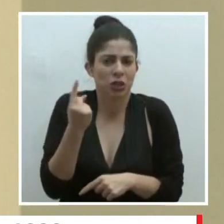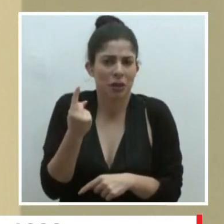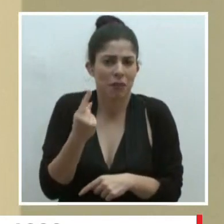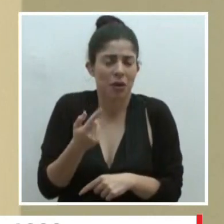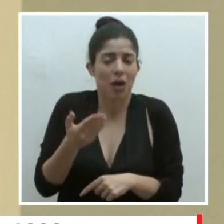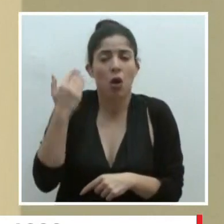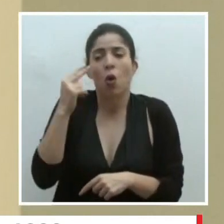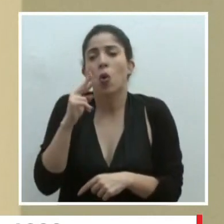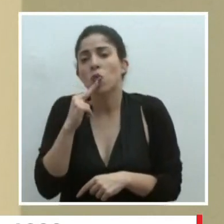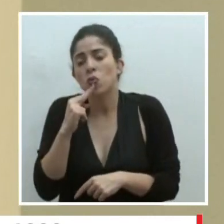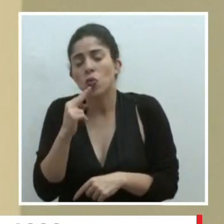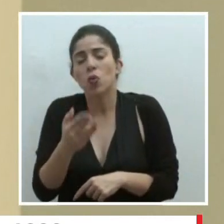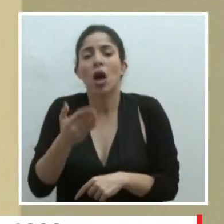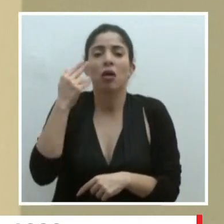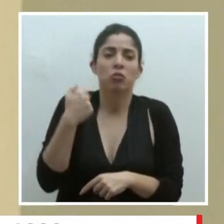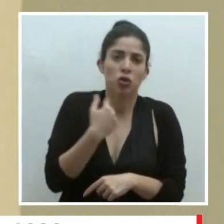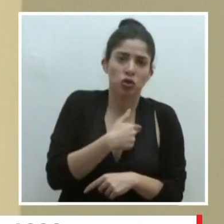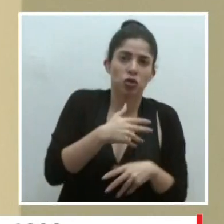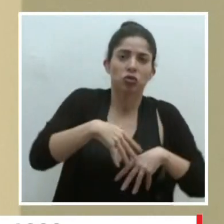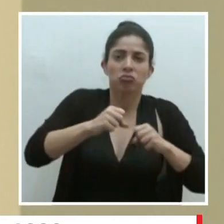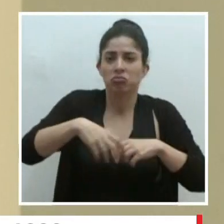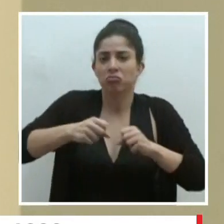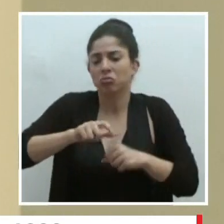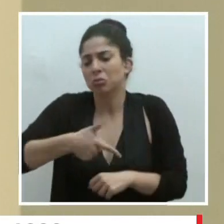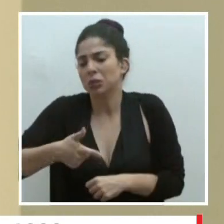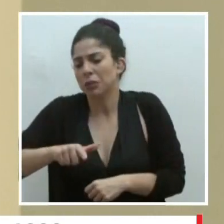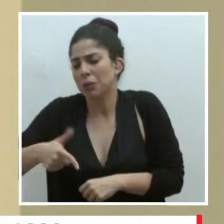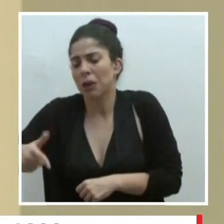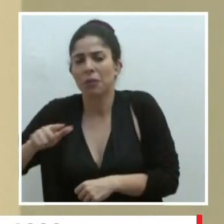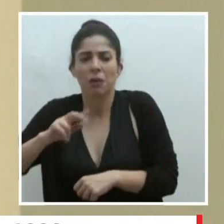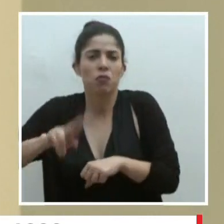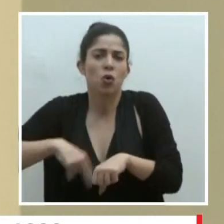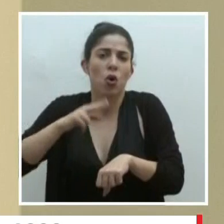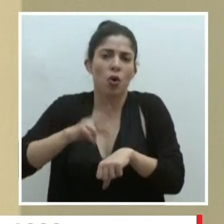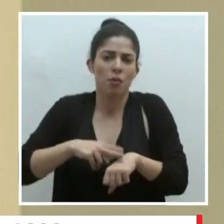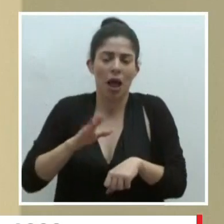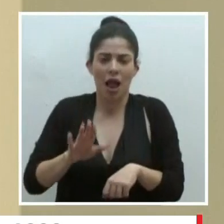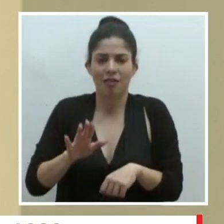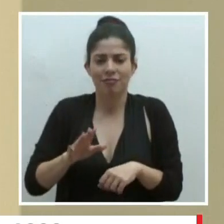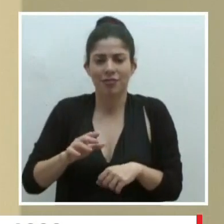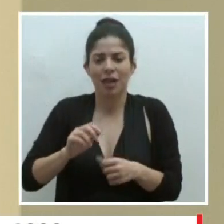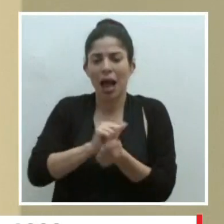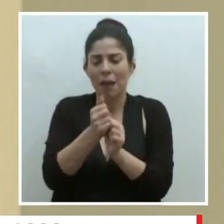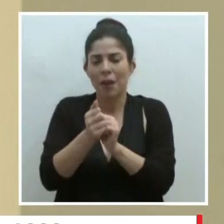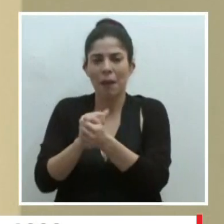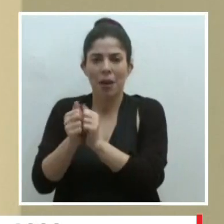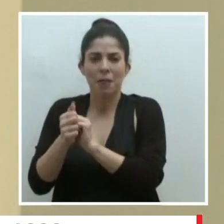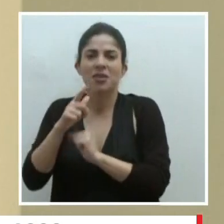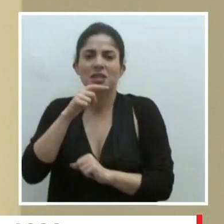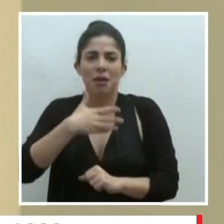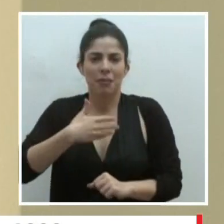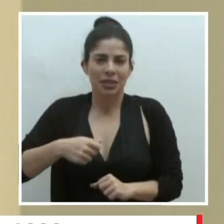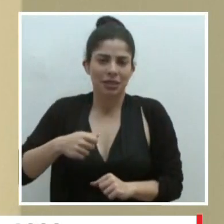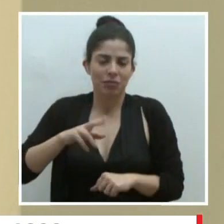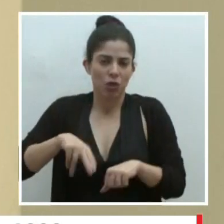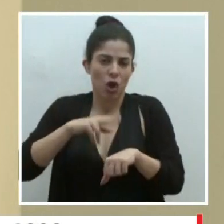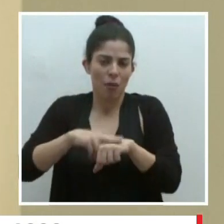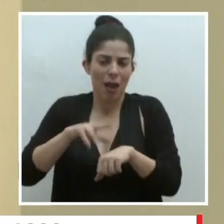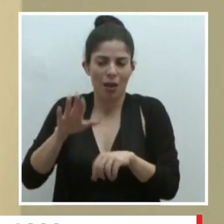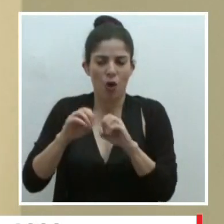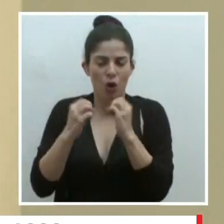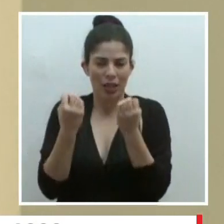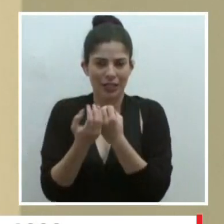sido Honduras, en otros momentos hemos sido nosotros, y así es justamente esa capacidad o esa facultad de alternar las presidencias como ocurre en ese tipo